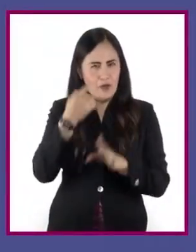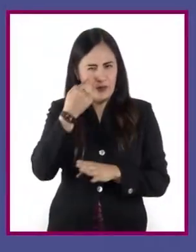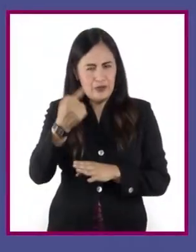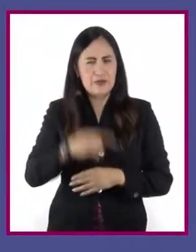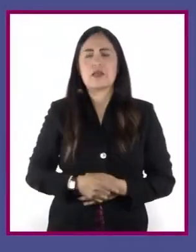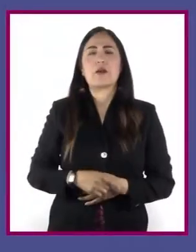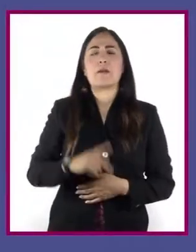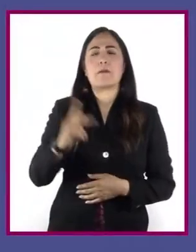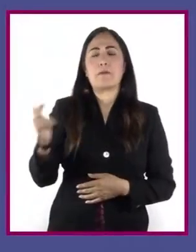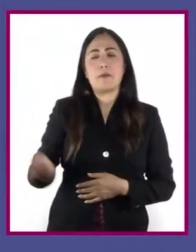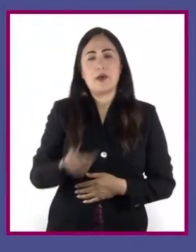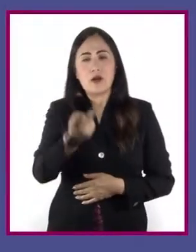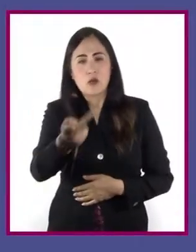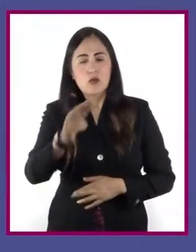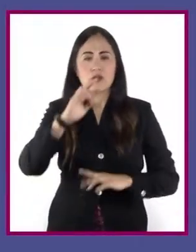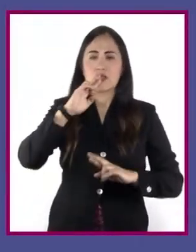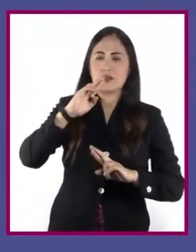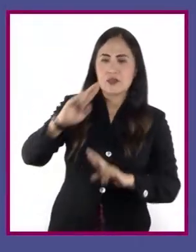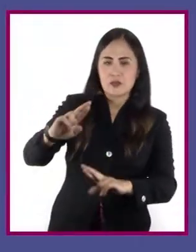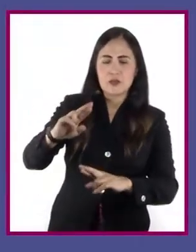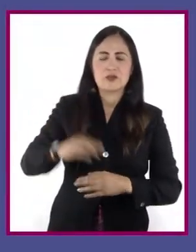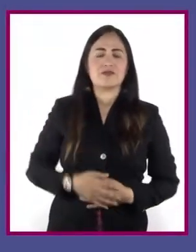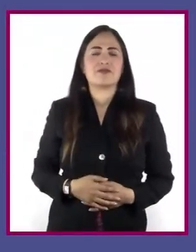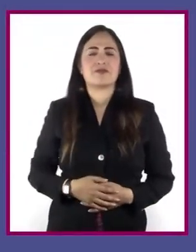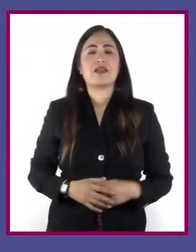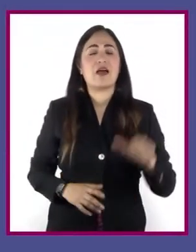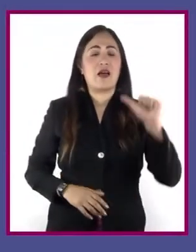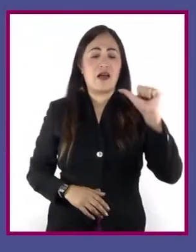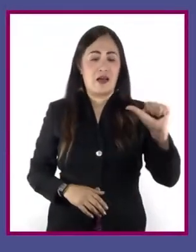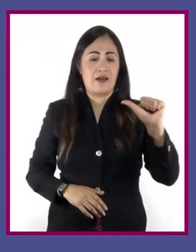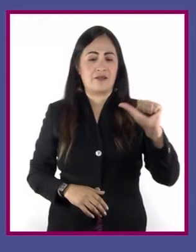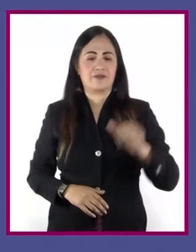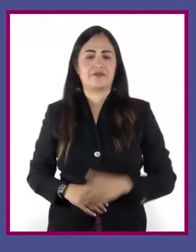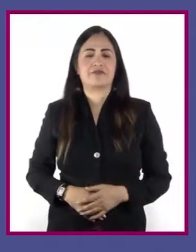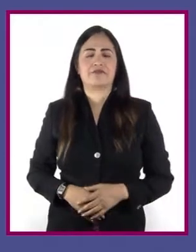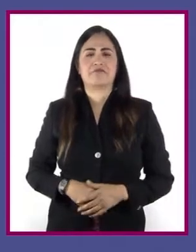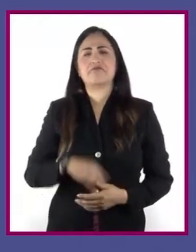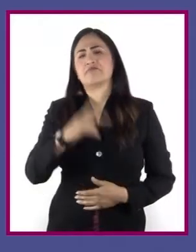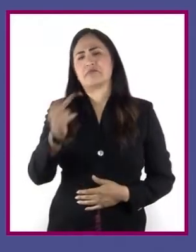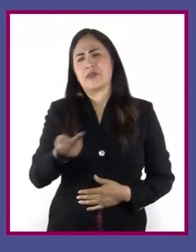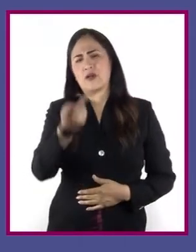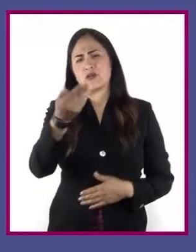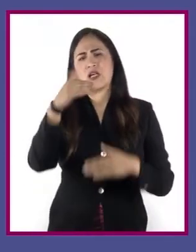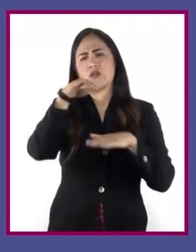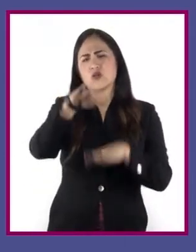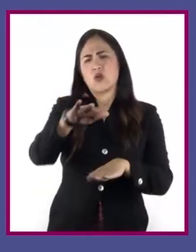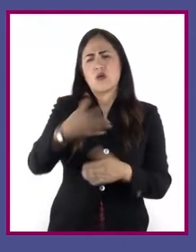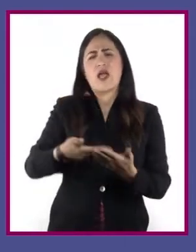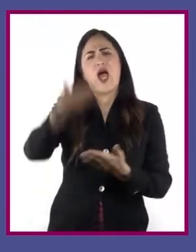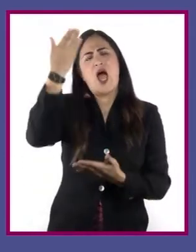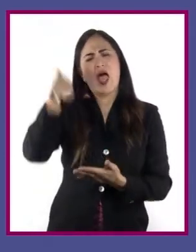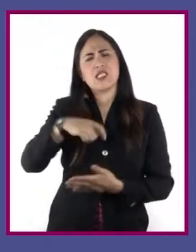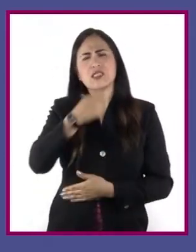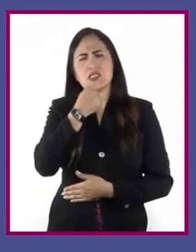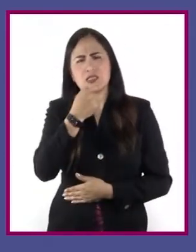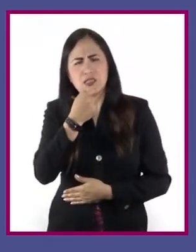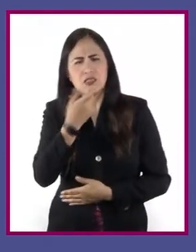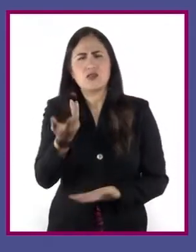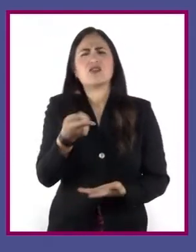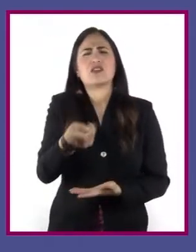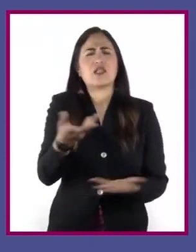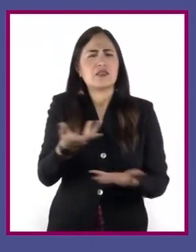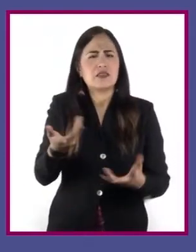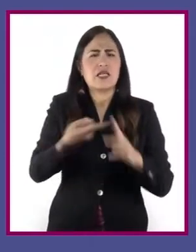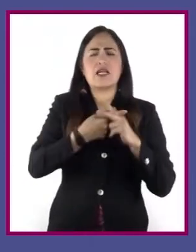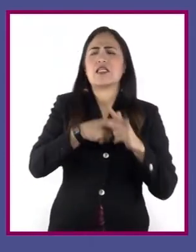Preguntas y respuestas intercaladas. A. Preguntas acerca de su niñez, cómo fueron sus inicios